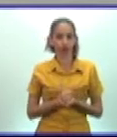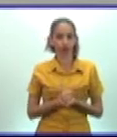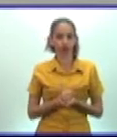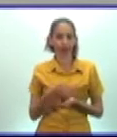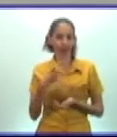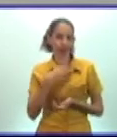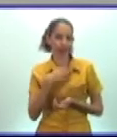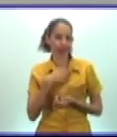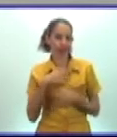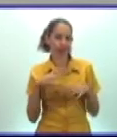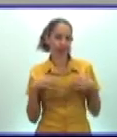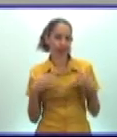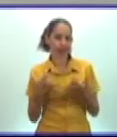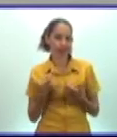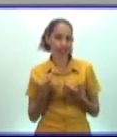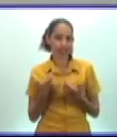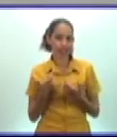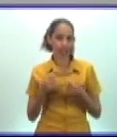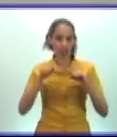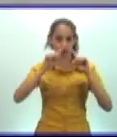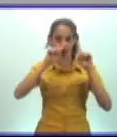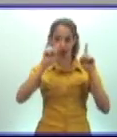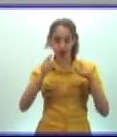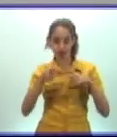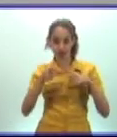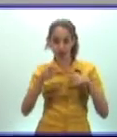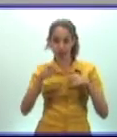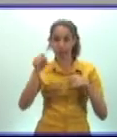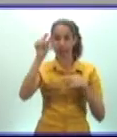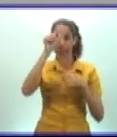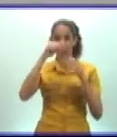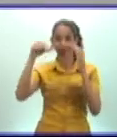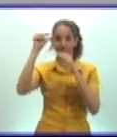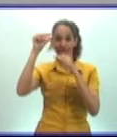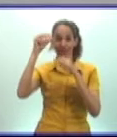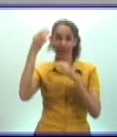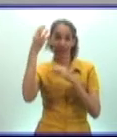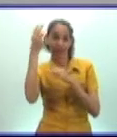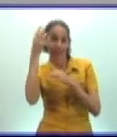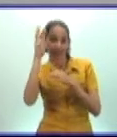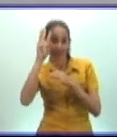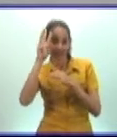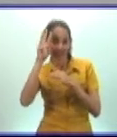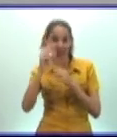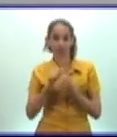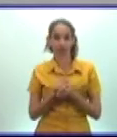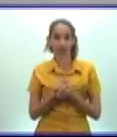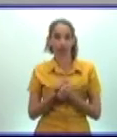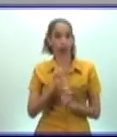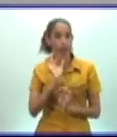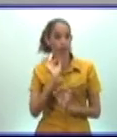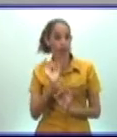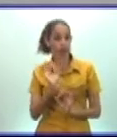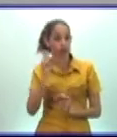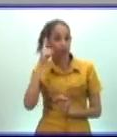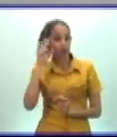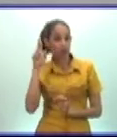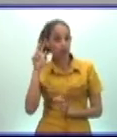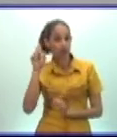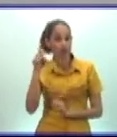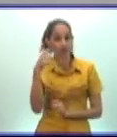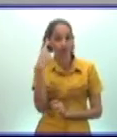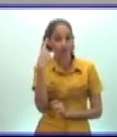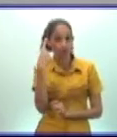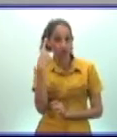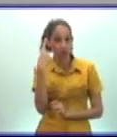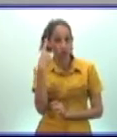por potencias y raíces. Y respetando el orden operacional, veamos cómo nos